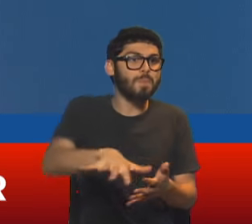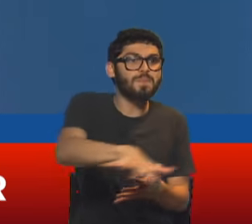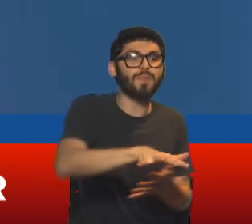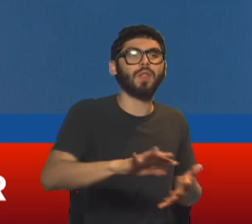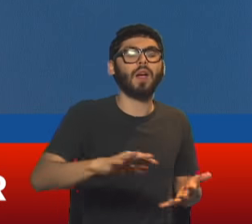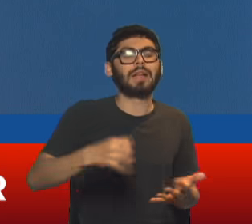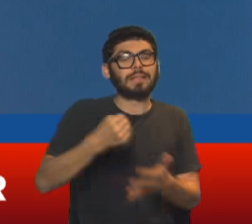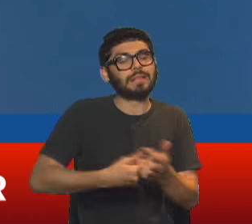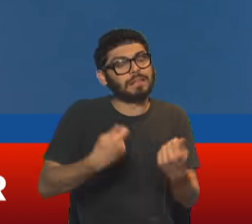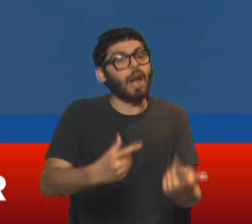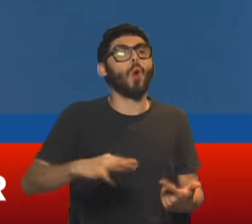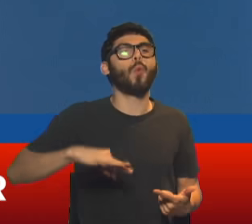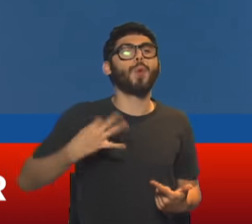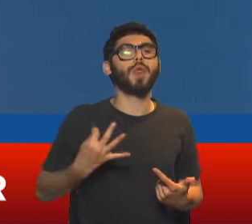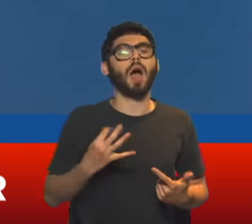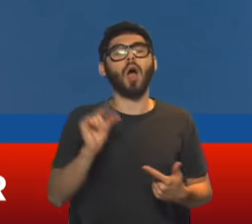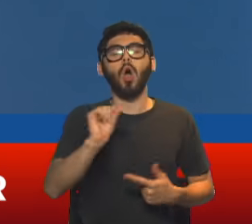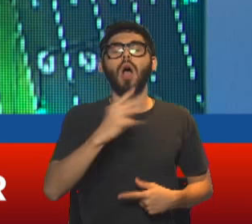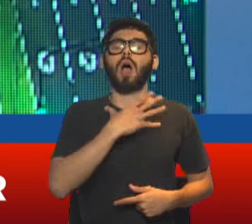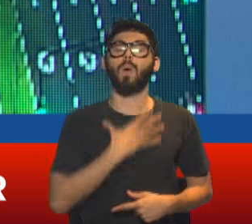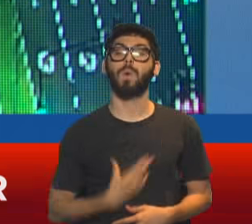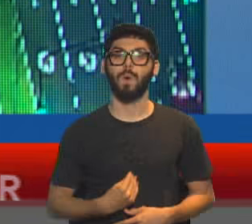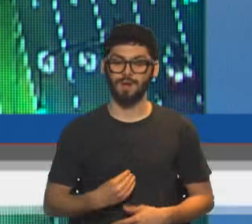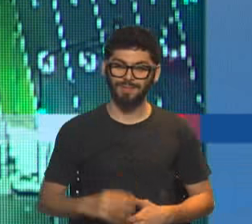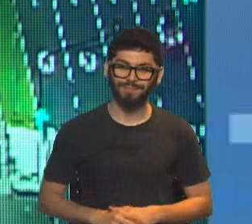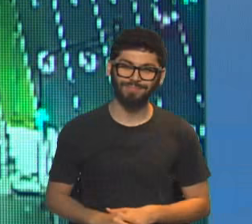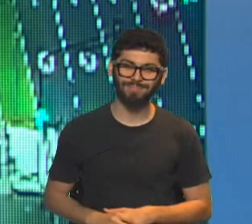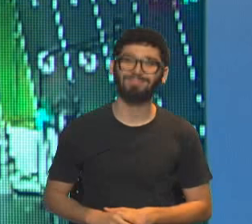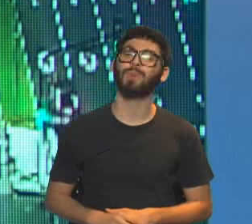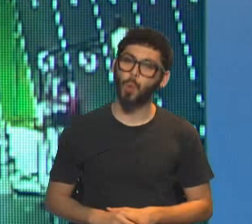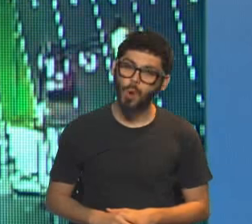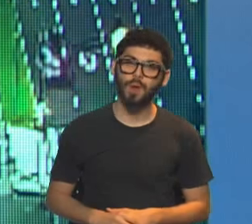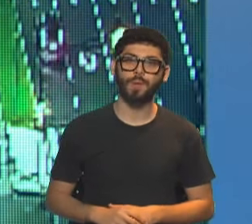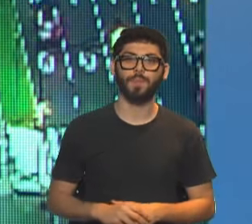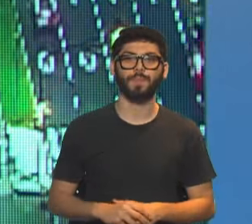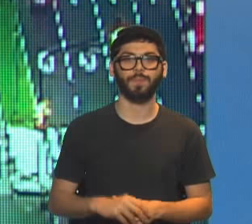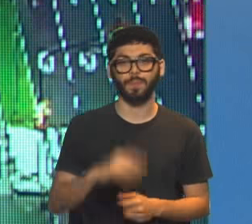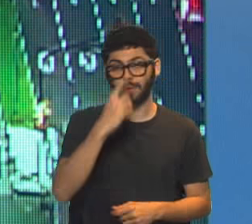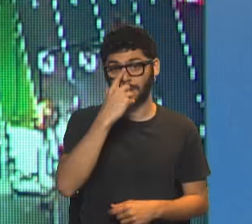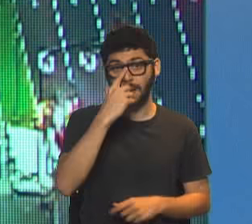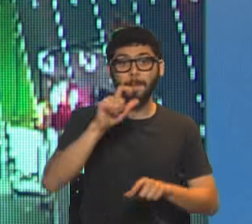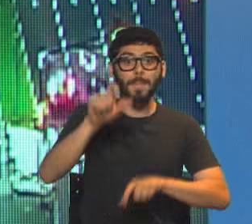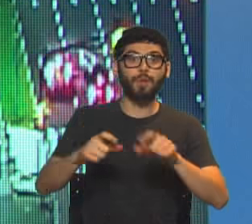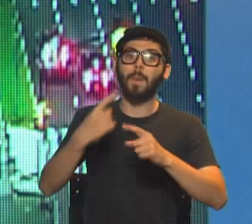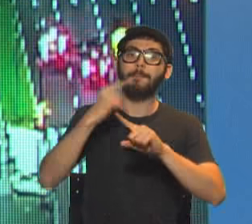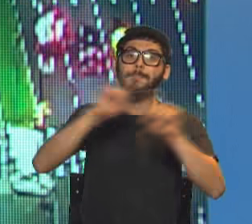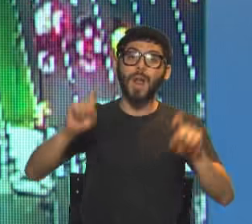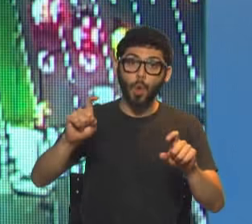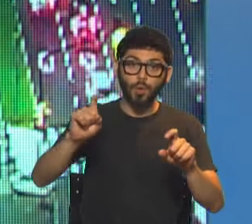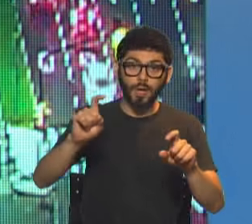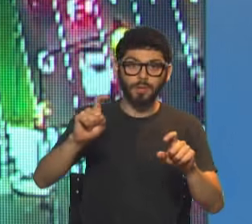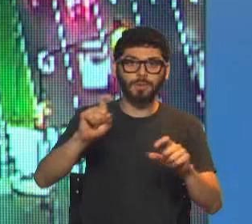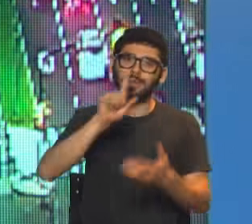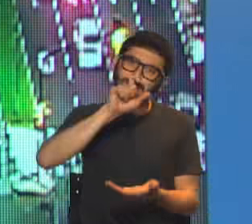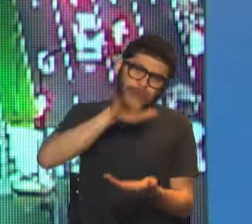sencilla a nuestros vecinos a nuestras vecinas fernando a las personas que nos han hecho llegar preguntas les prometemos que la